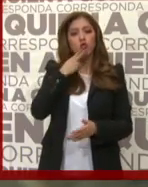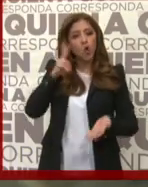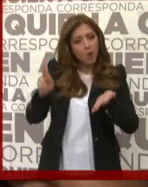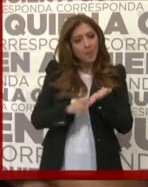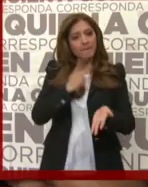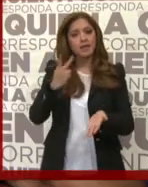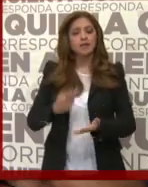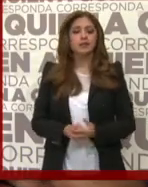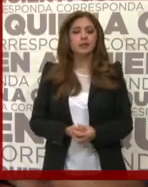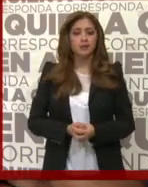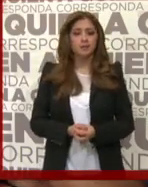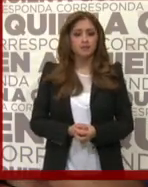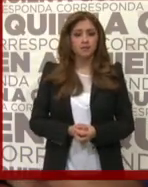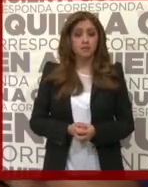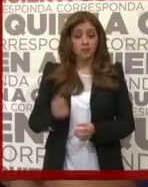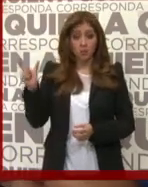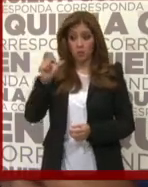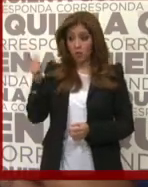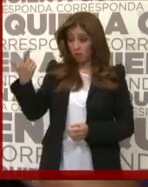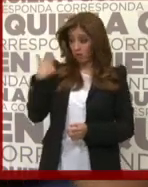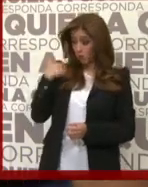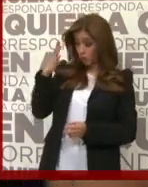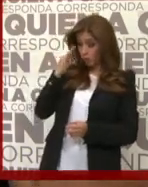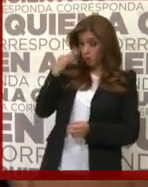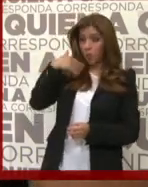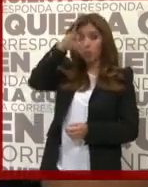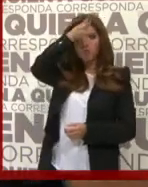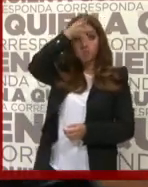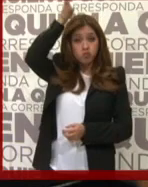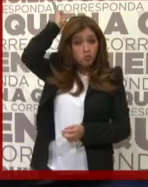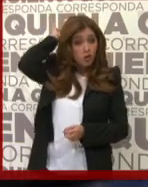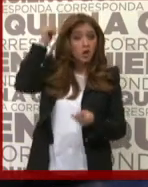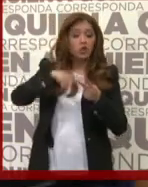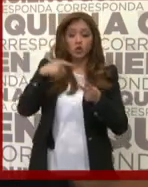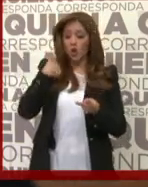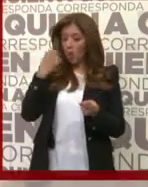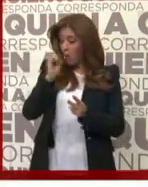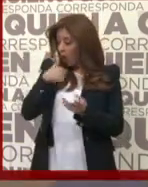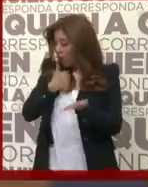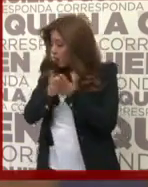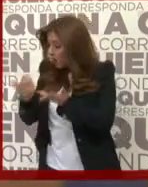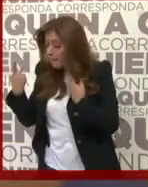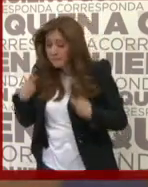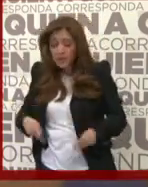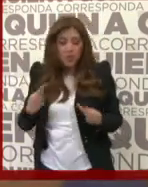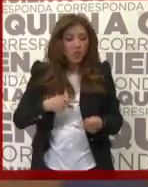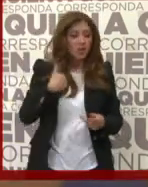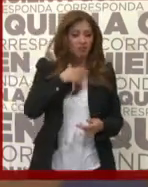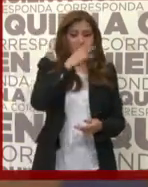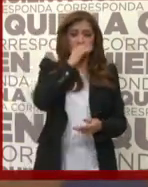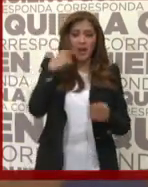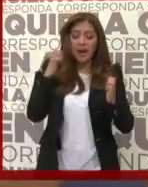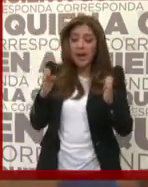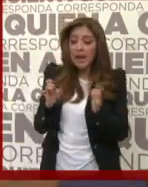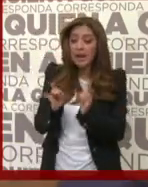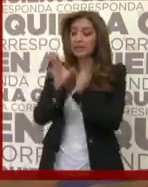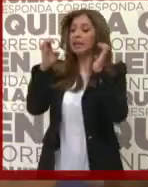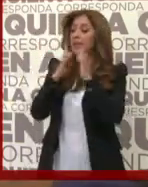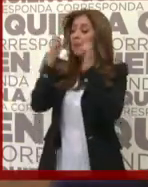dicen, ya no te vas a subir a una ambulancia, ya no vas a ayudar al prójimo, ya no vas a cubrir un servicio de emergencia.